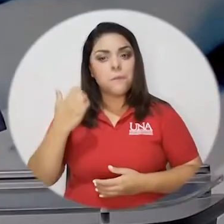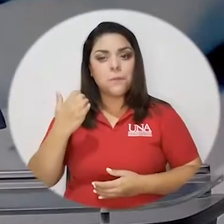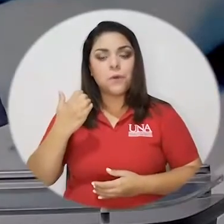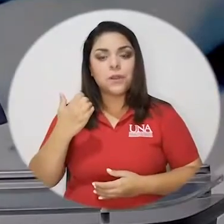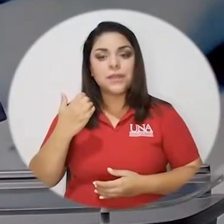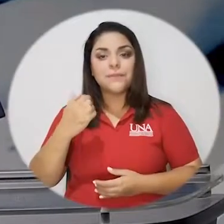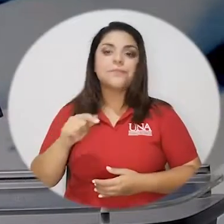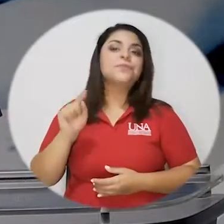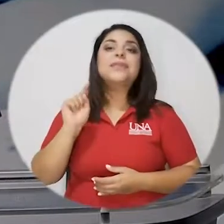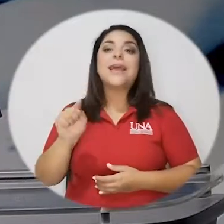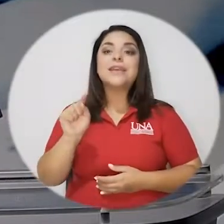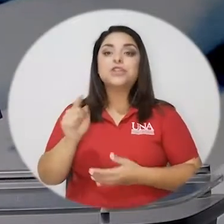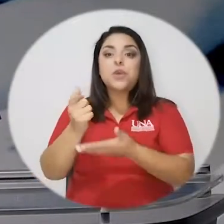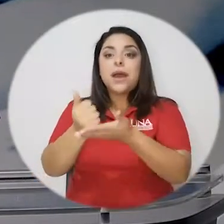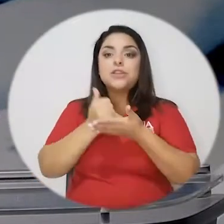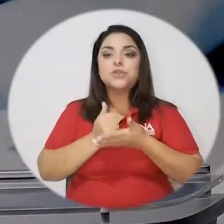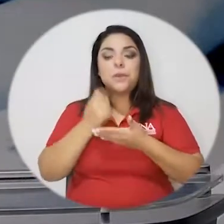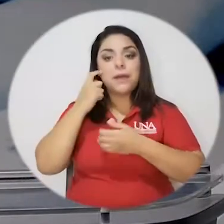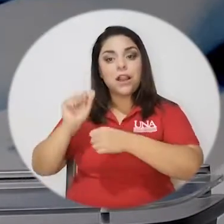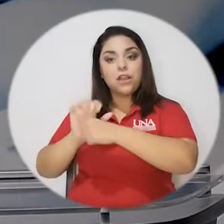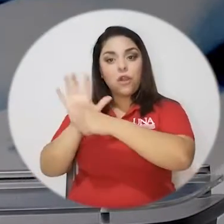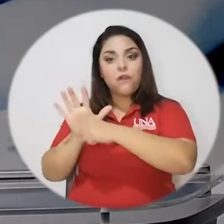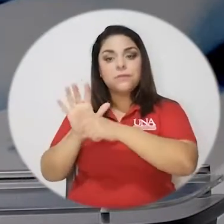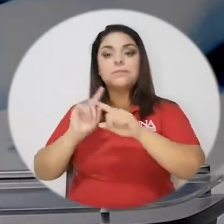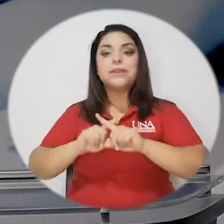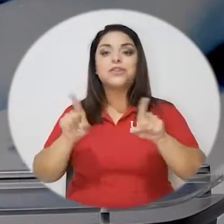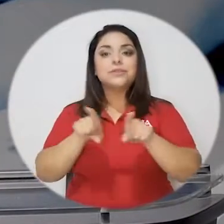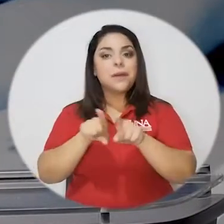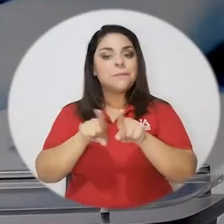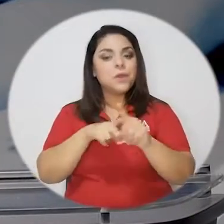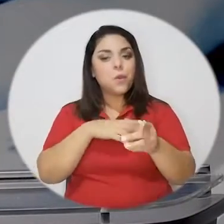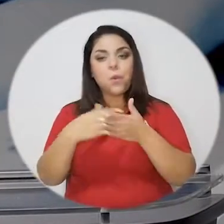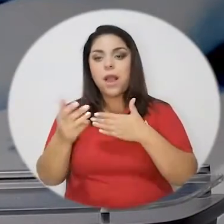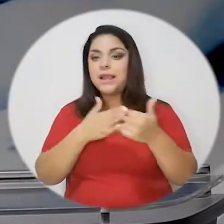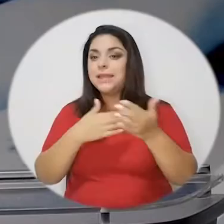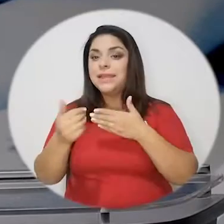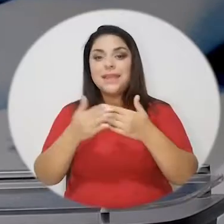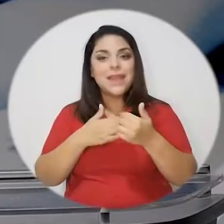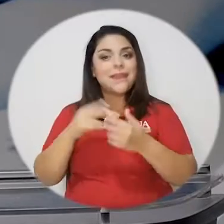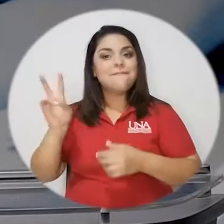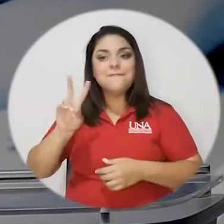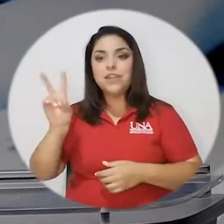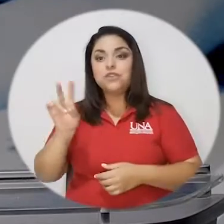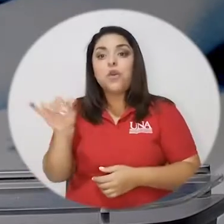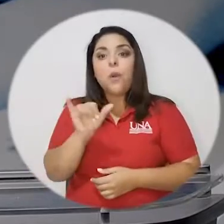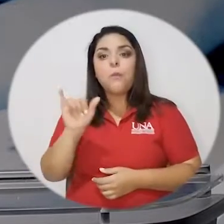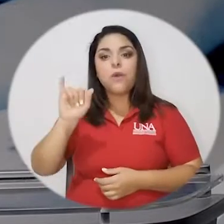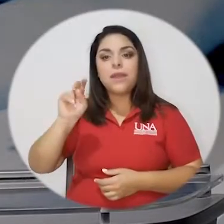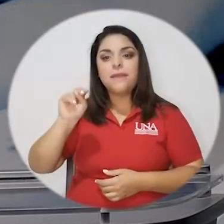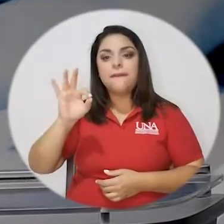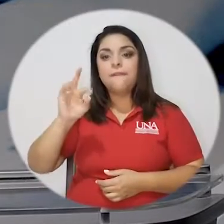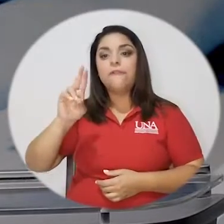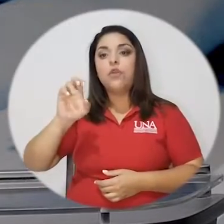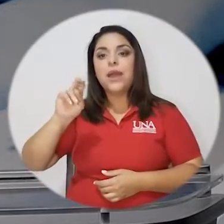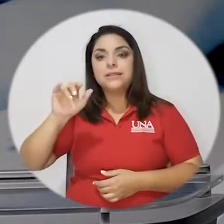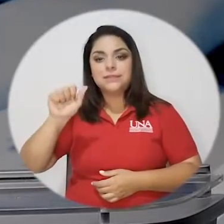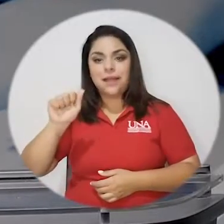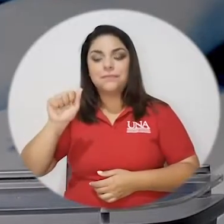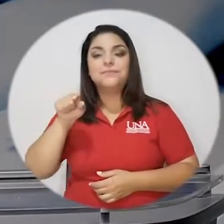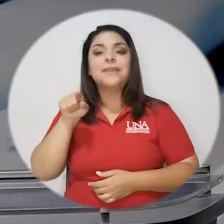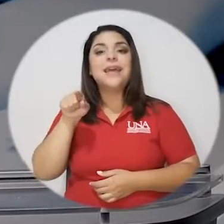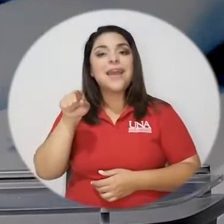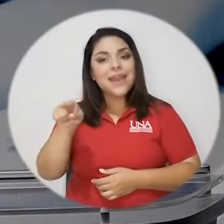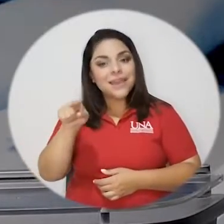aprendido, porque esto no solo sirve para COVID, esto sirve para Exacto. cualquier virus tipo influenza, y